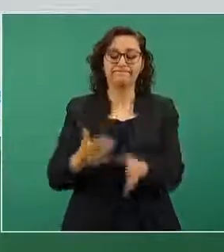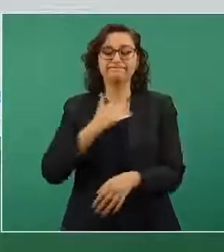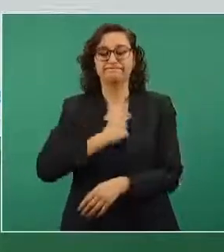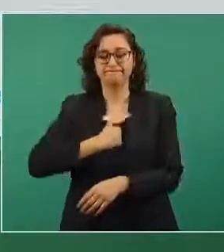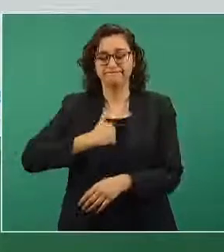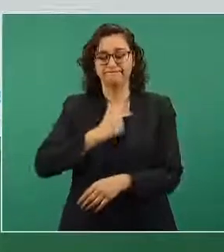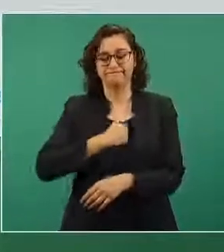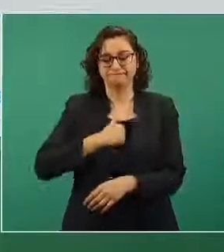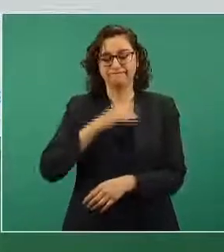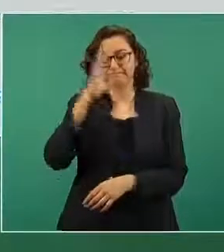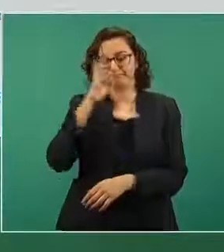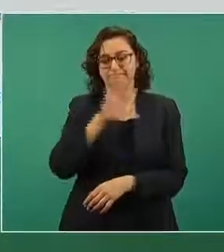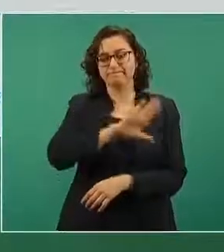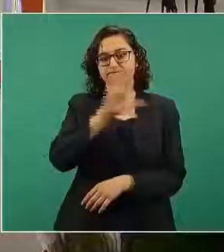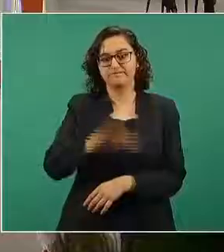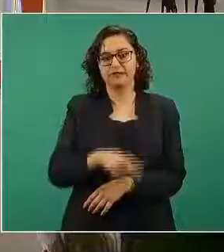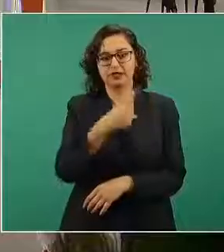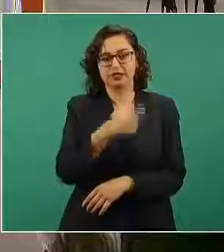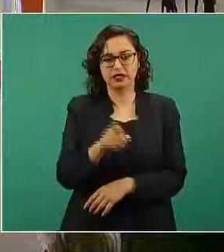momento